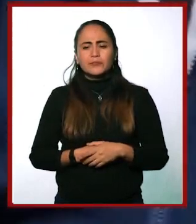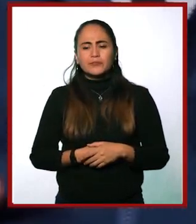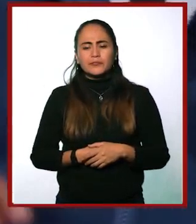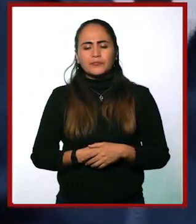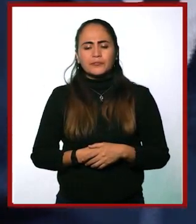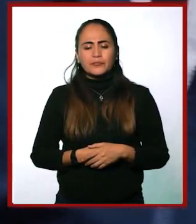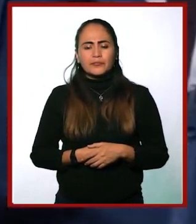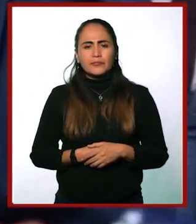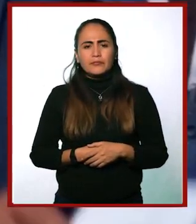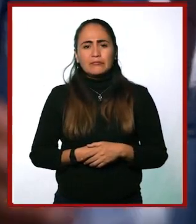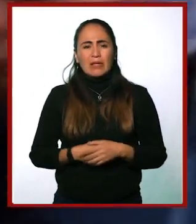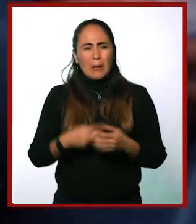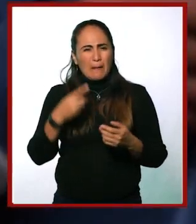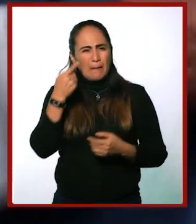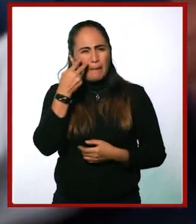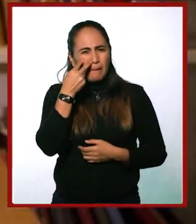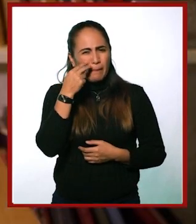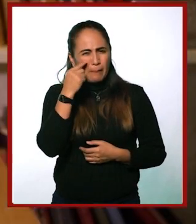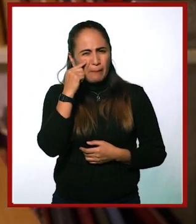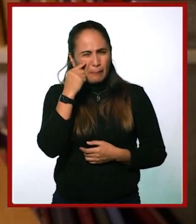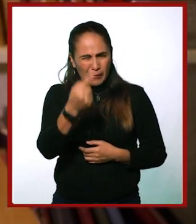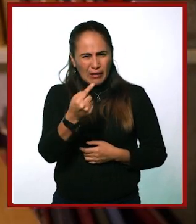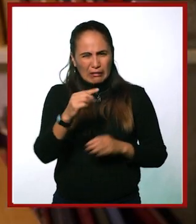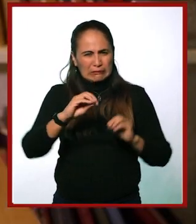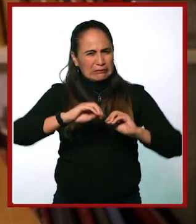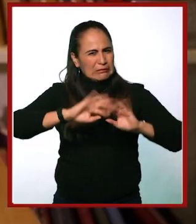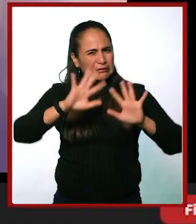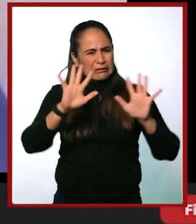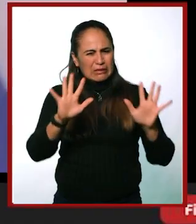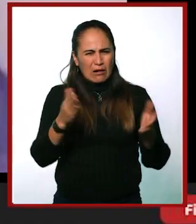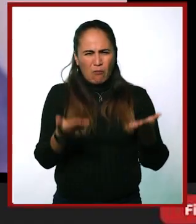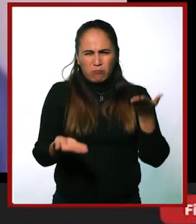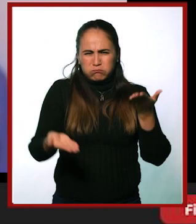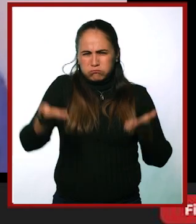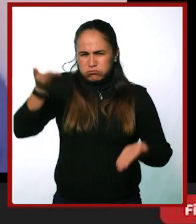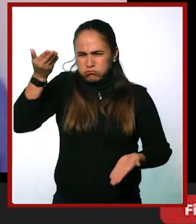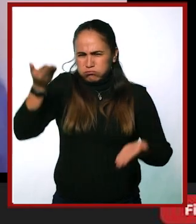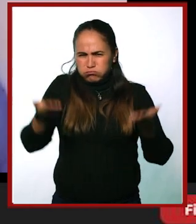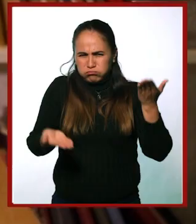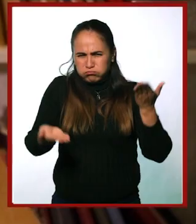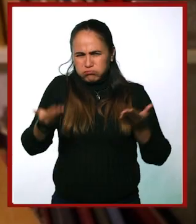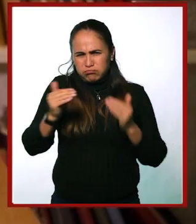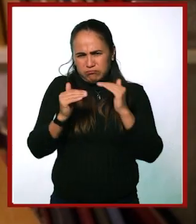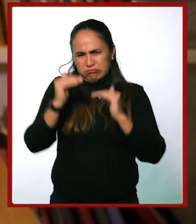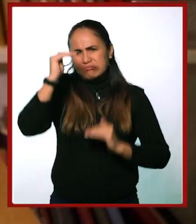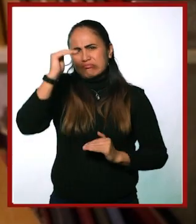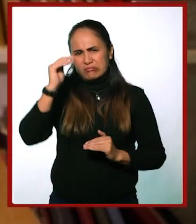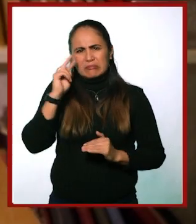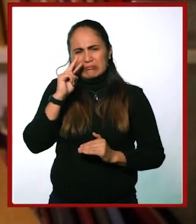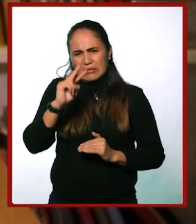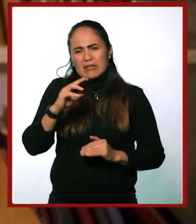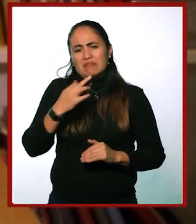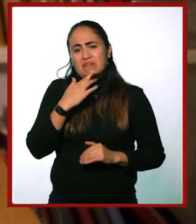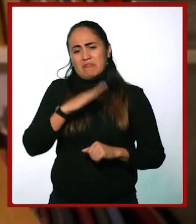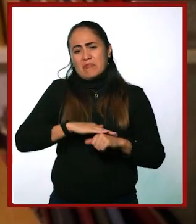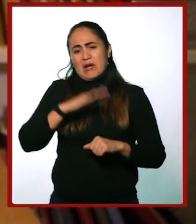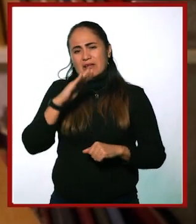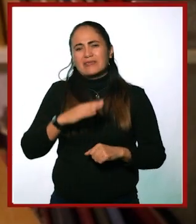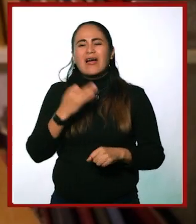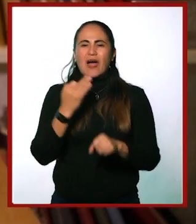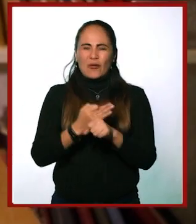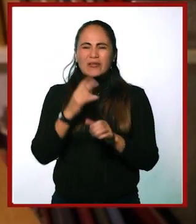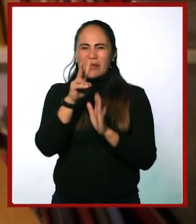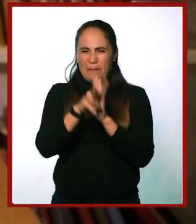es hacer más evidente Más evidente, esas claro. inequidades, esas desigualdades. Claro. Patricio, preparamos